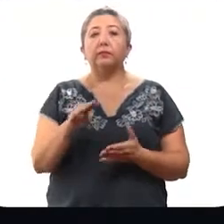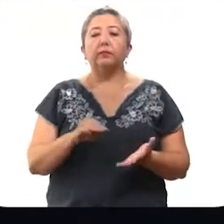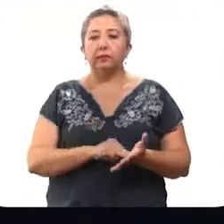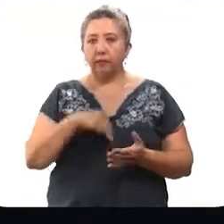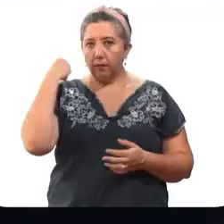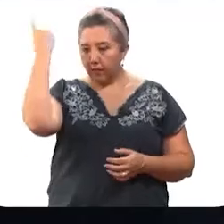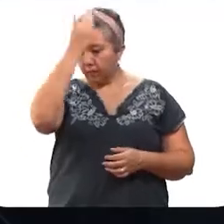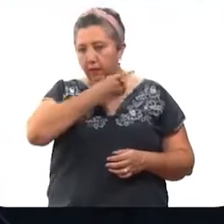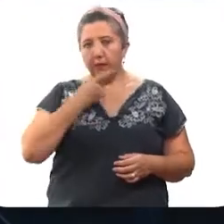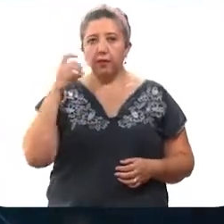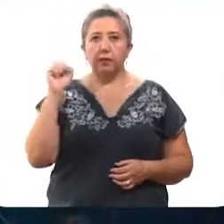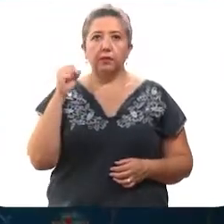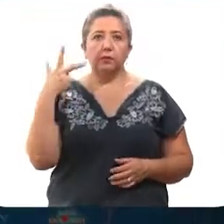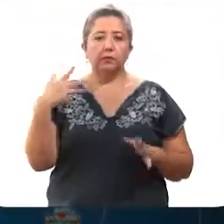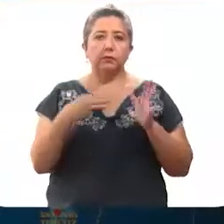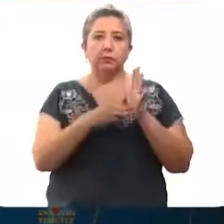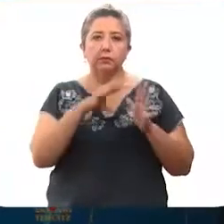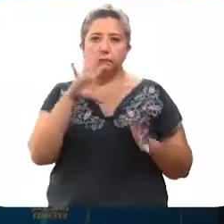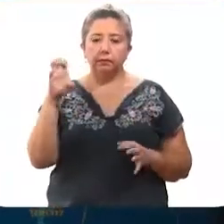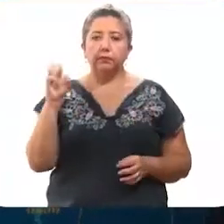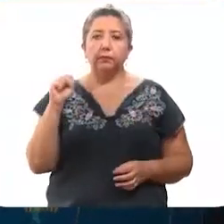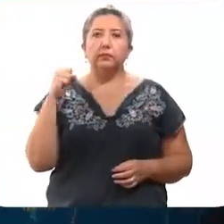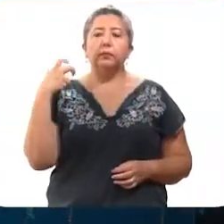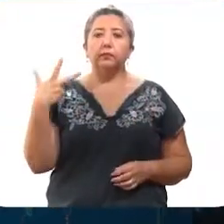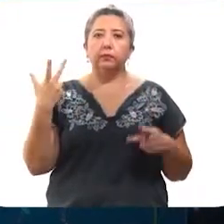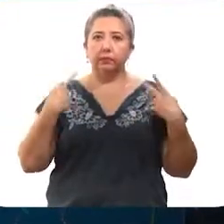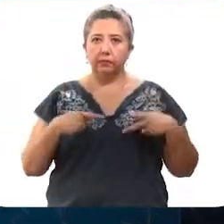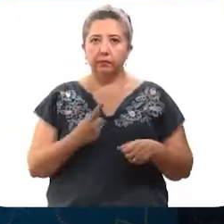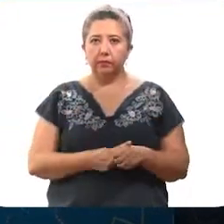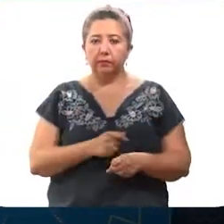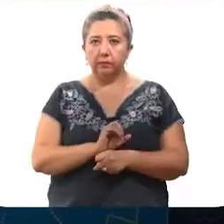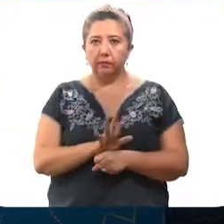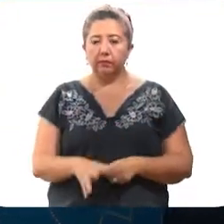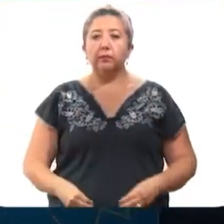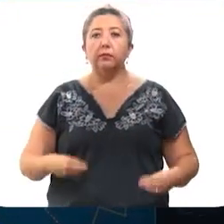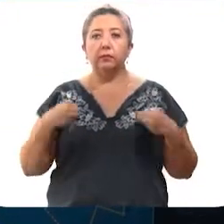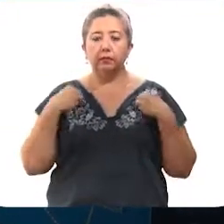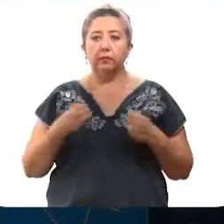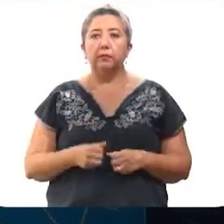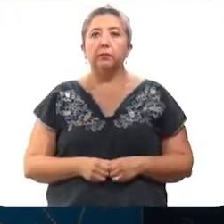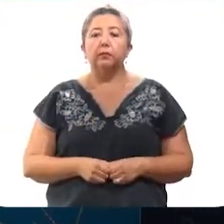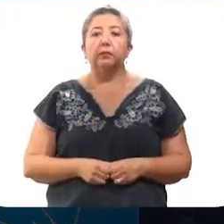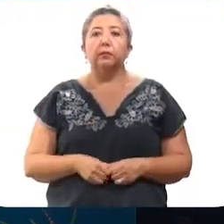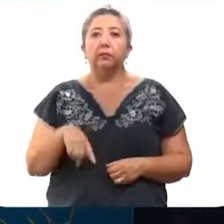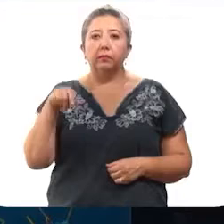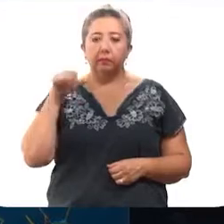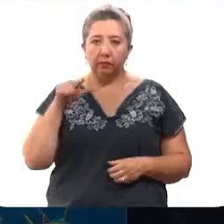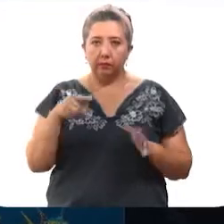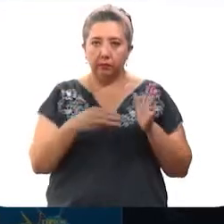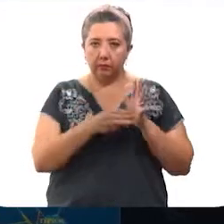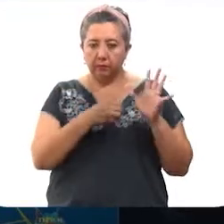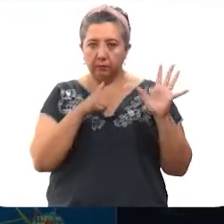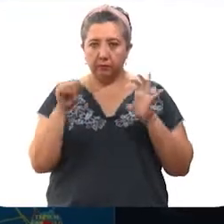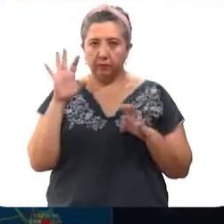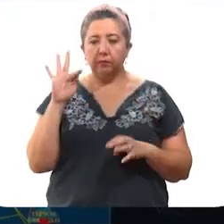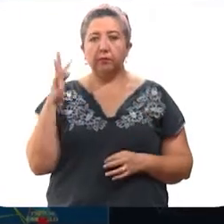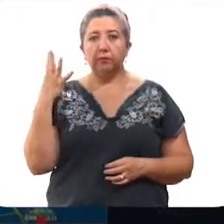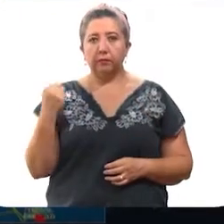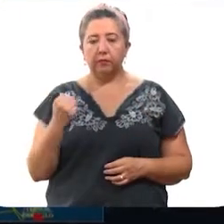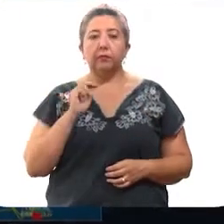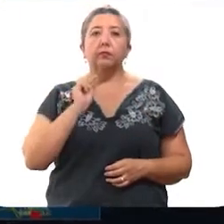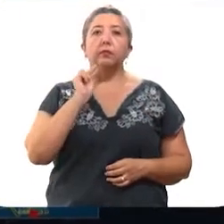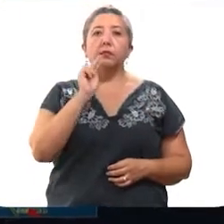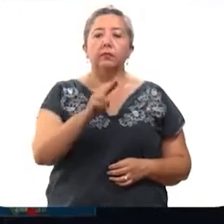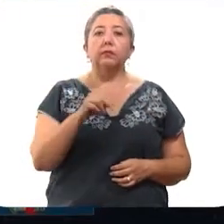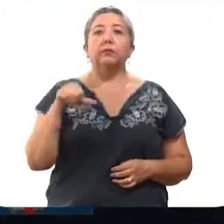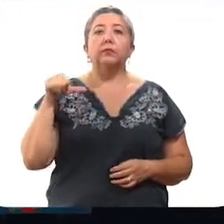Mérida se han diagnosticado 68.568 personas contagiadas de coronavirus, que viven 17.649 en la zona